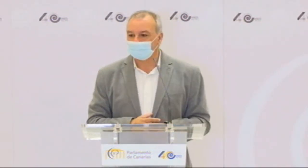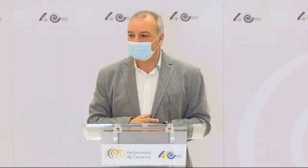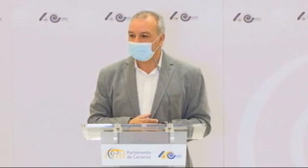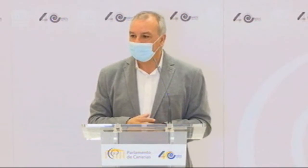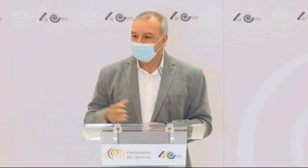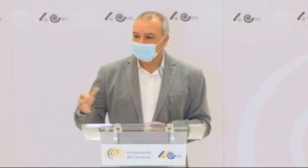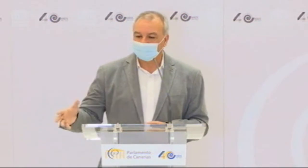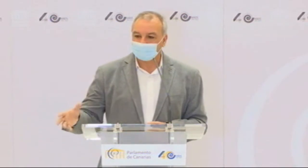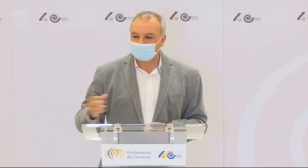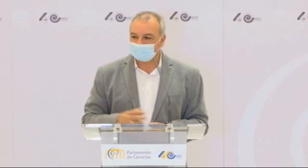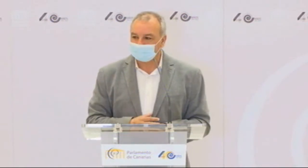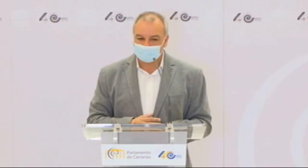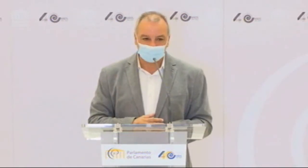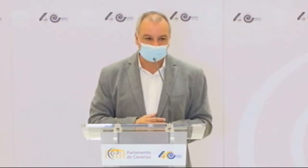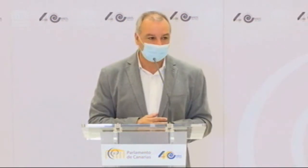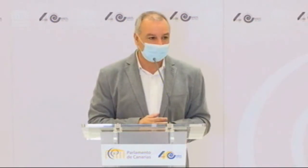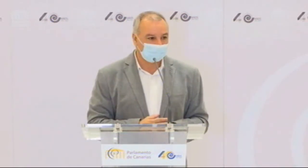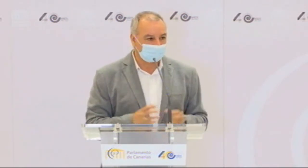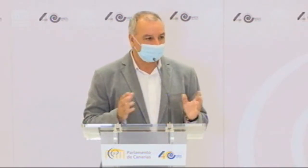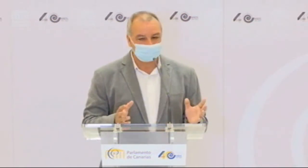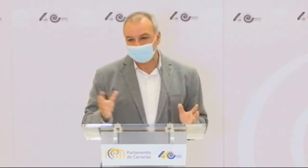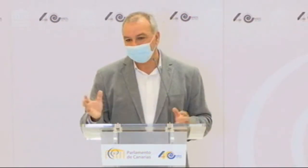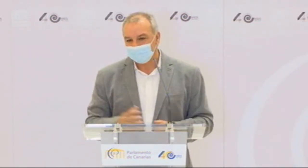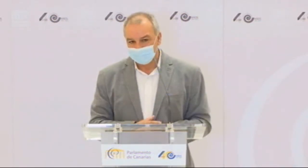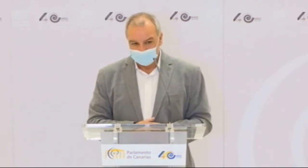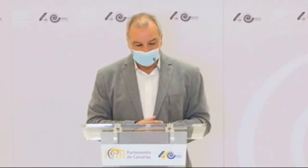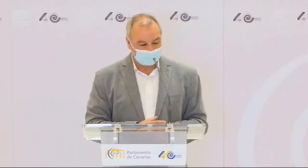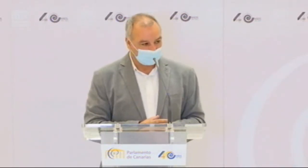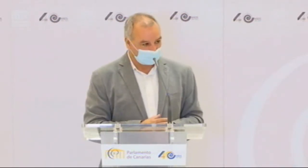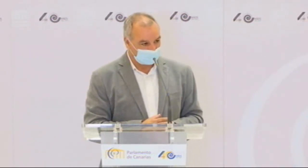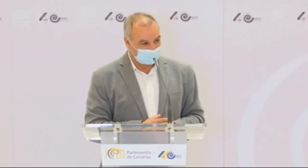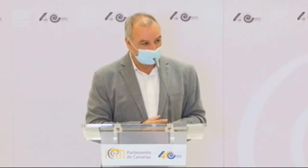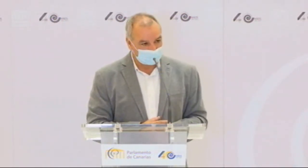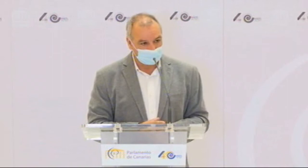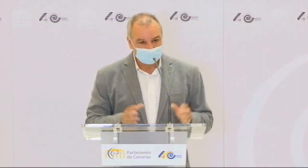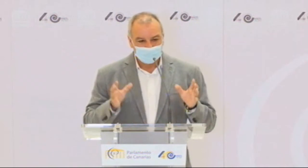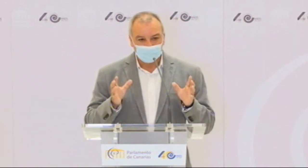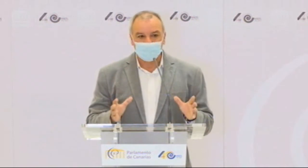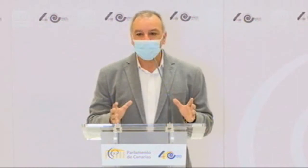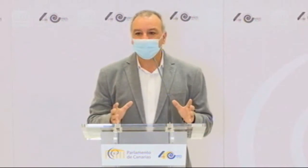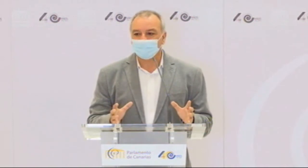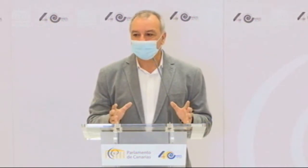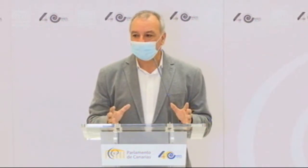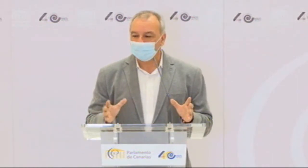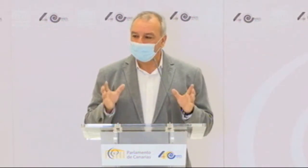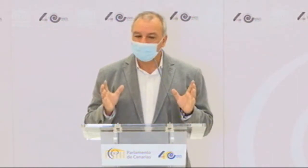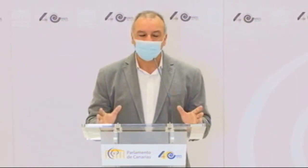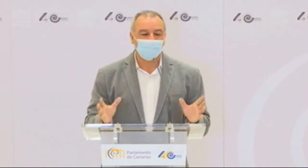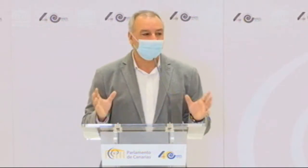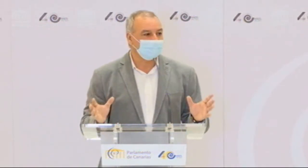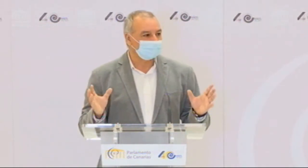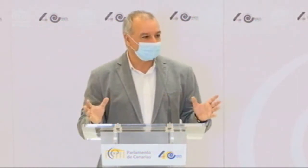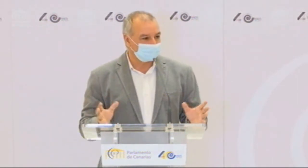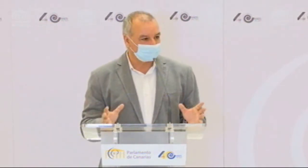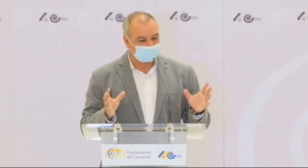Nueva Canarias nos toca representar en este Pacto de las Flores, la de Hacienda y Asuntos Europeos. Un elemento esencial, las dos